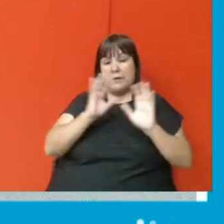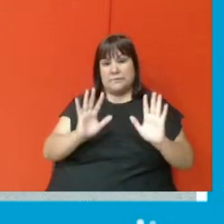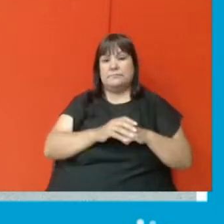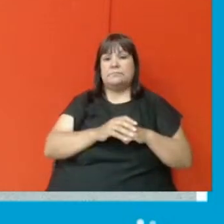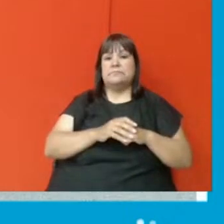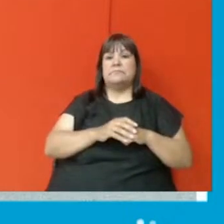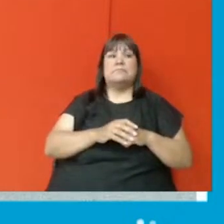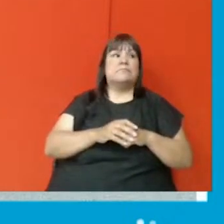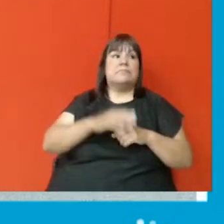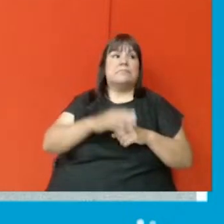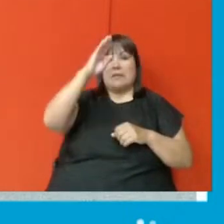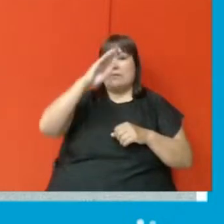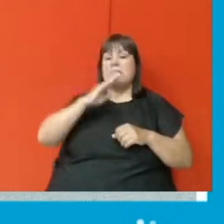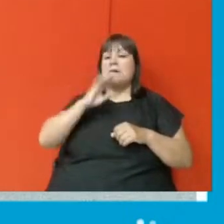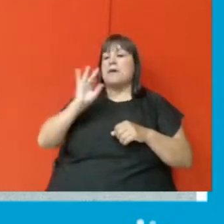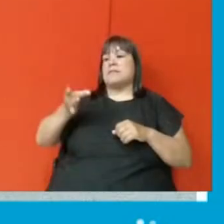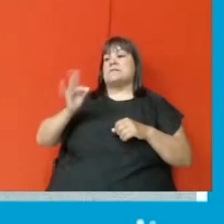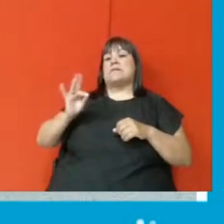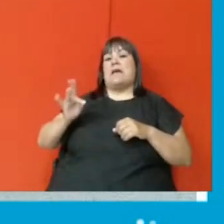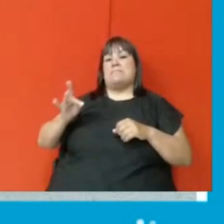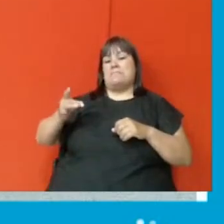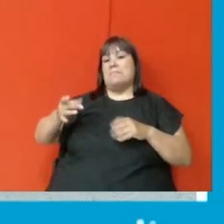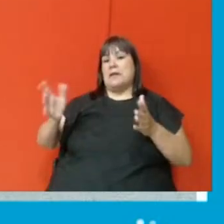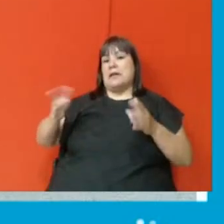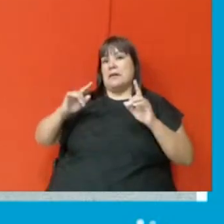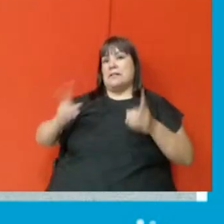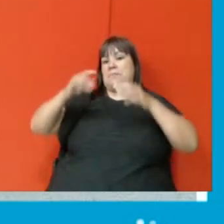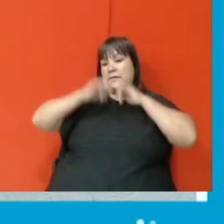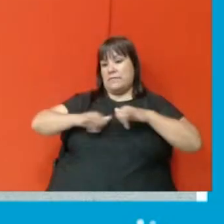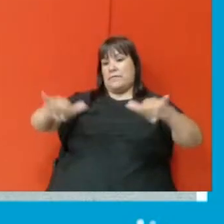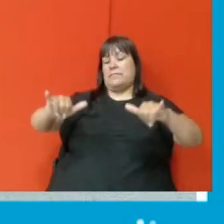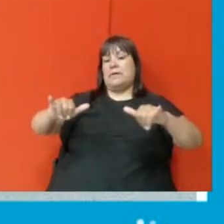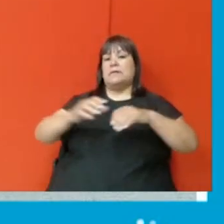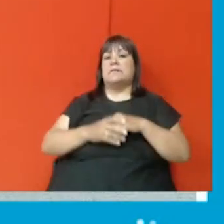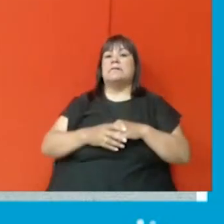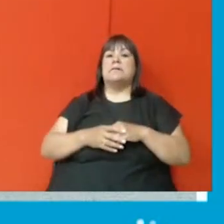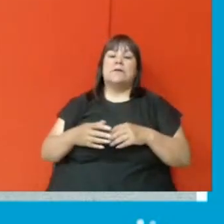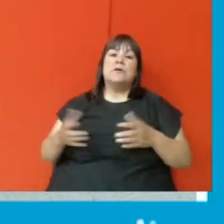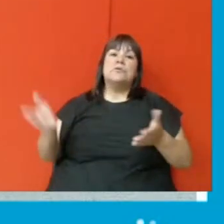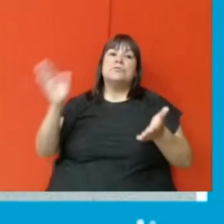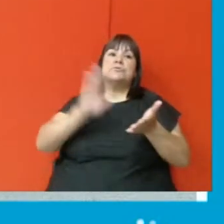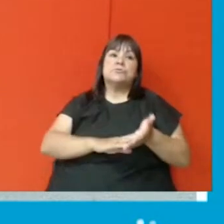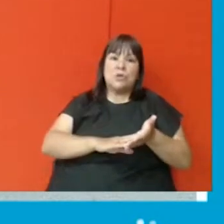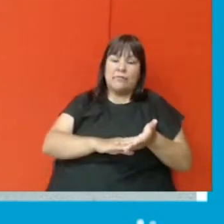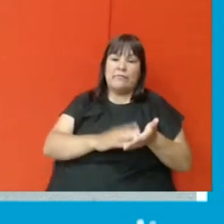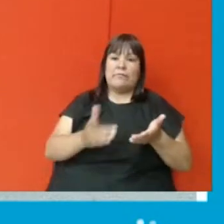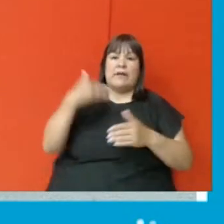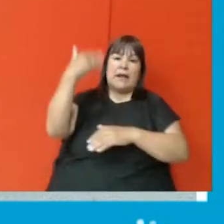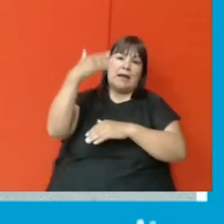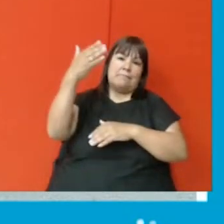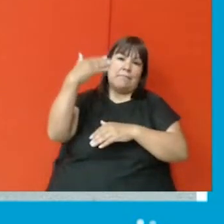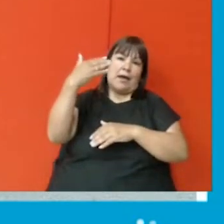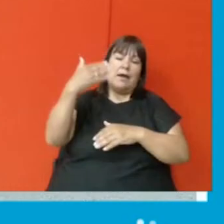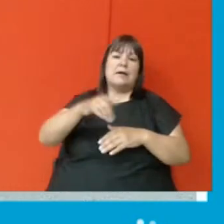en diciembre largamos la campaña nacional contra el viejismo en la República Argentina, en el